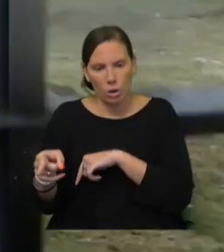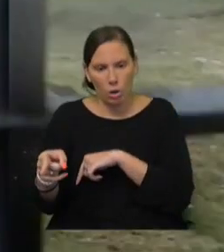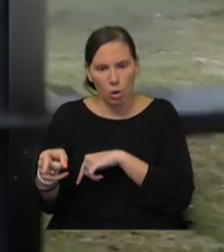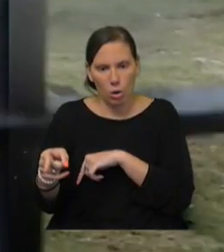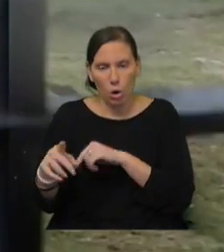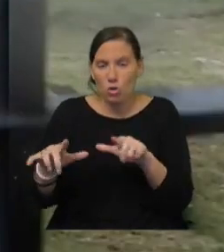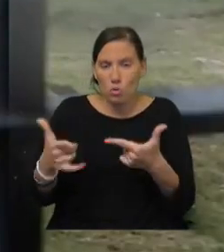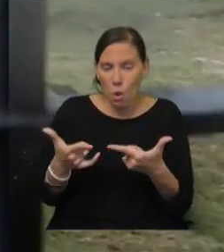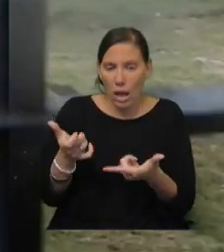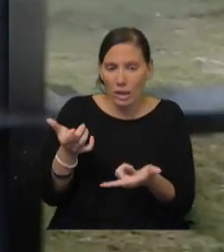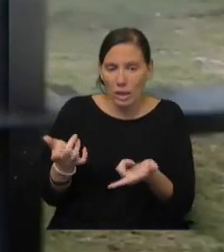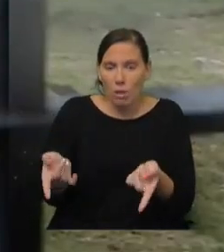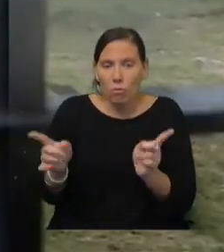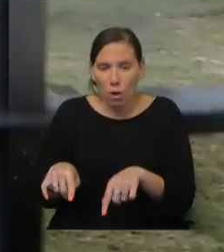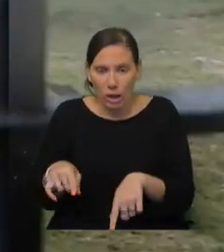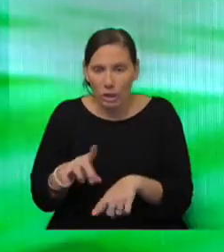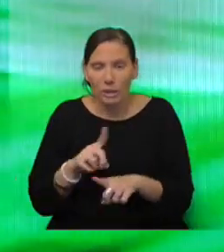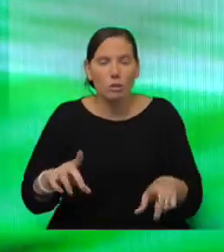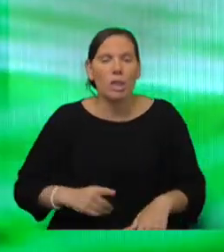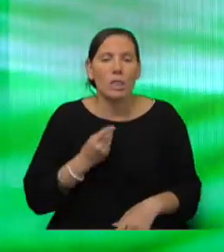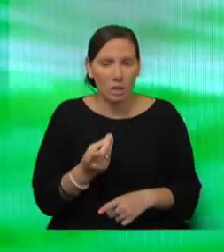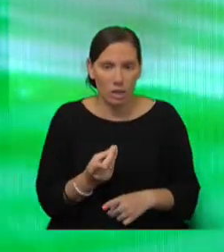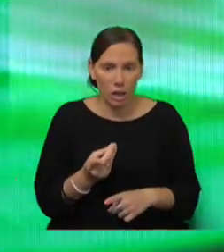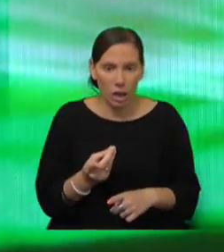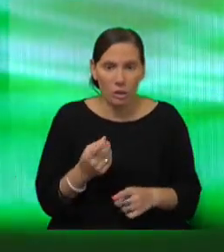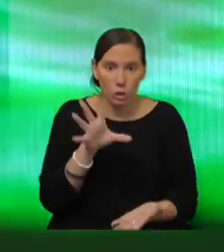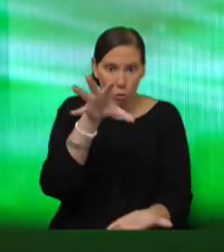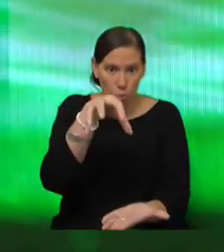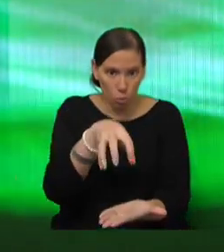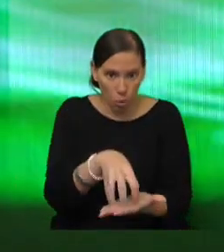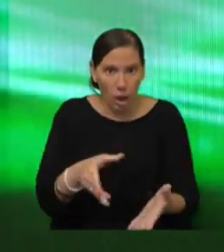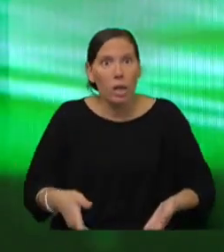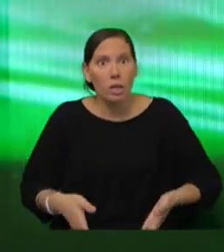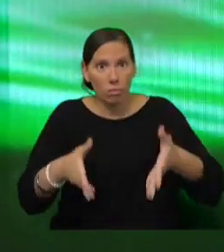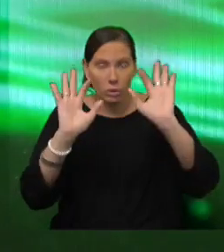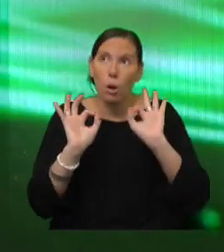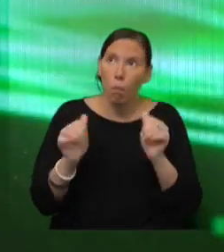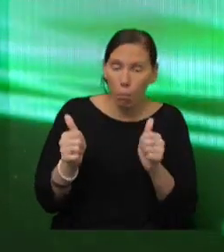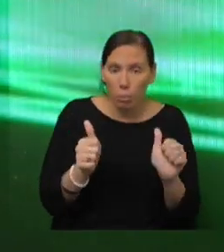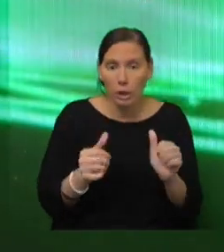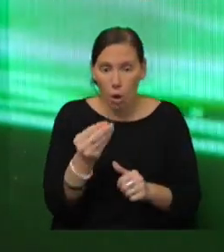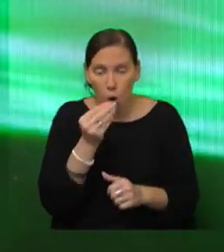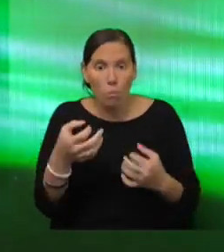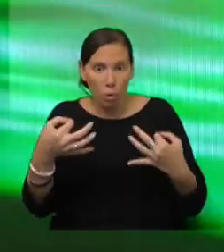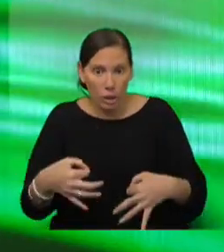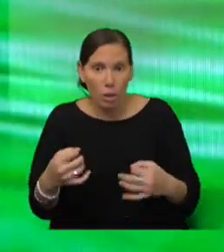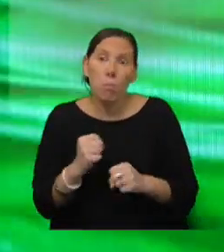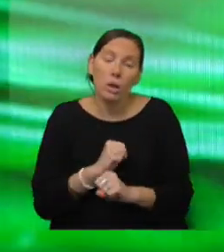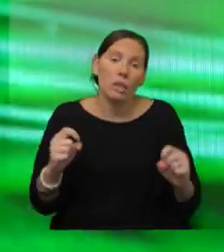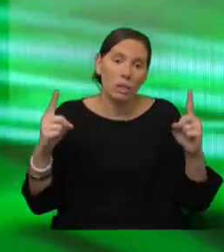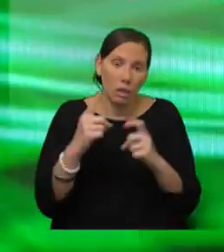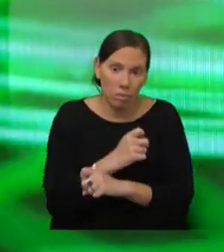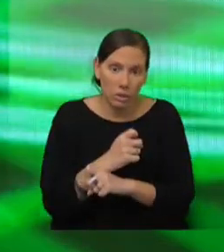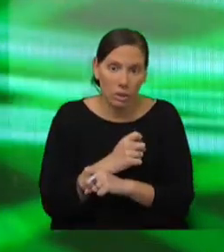no hay rehabilitación sin dignidad y si yo no vivo en un lugar donde está damente razonable y no como bien difícilmente yo me